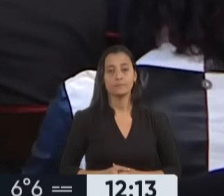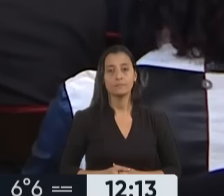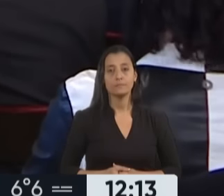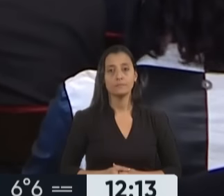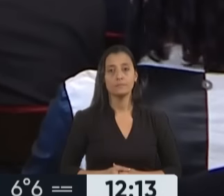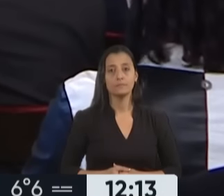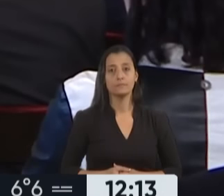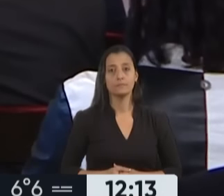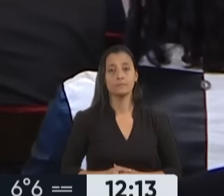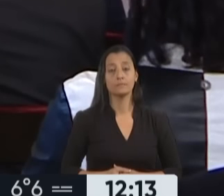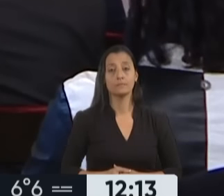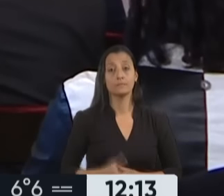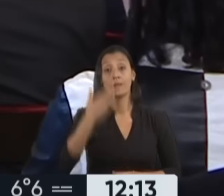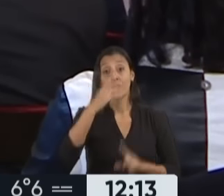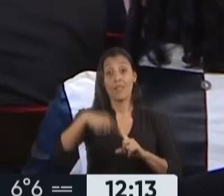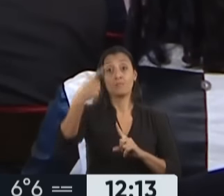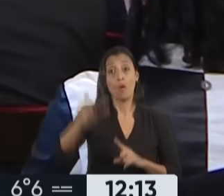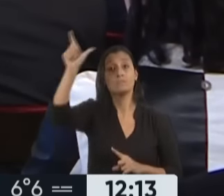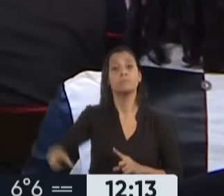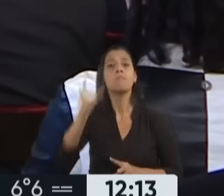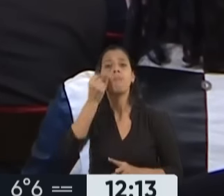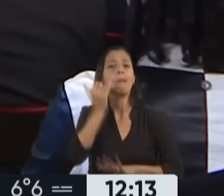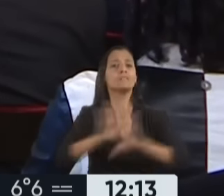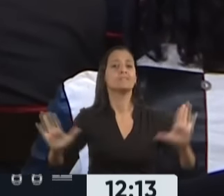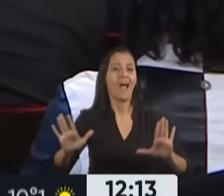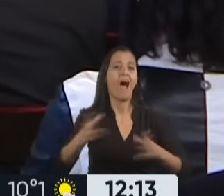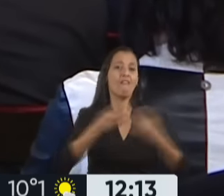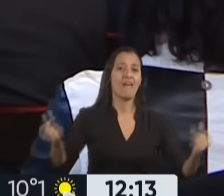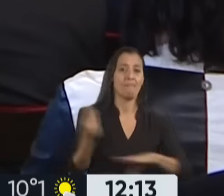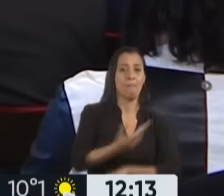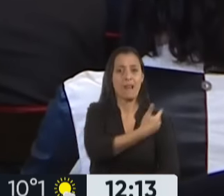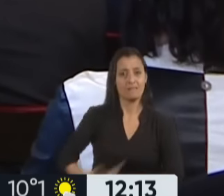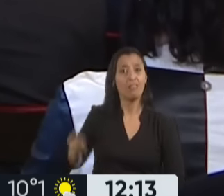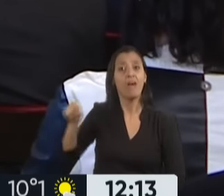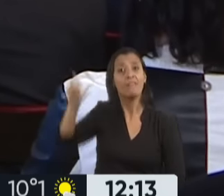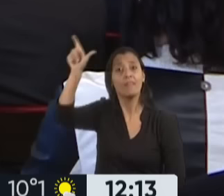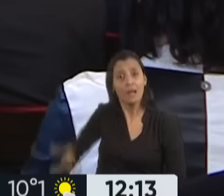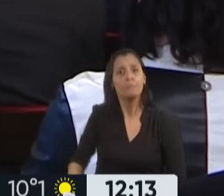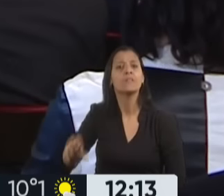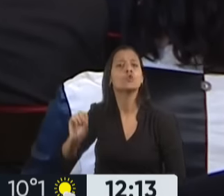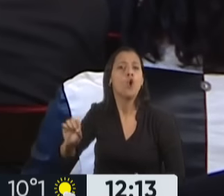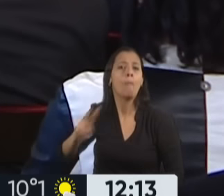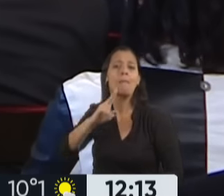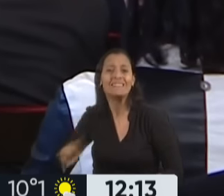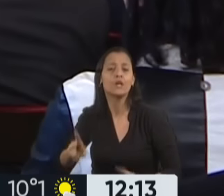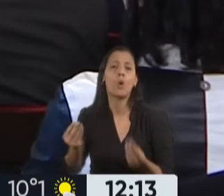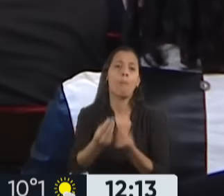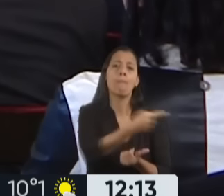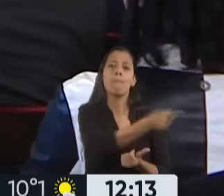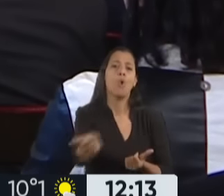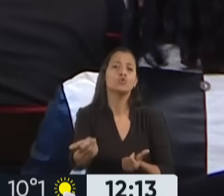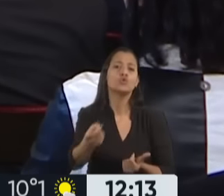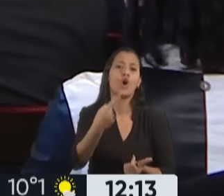Con posterioridad a que mi padre dejara el ejercicio de la presidencia, su nombre fue sometido por muchos a